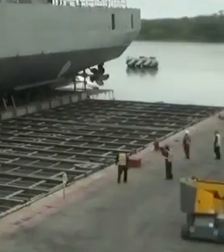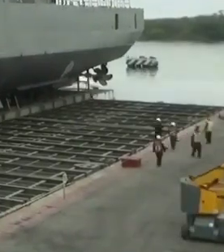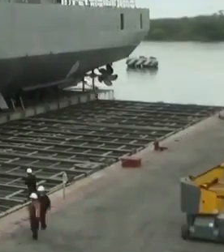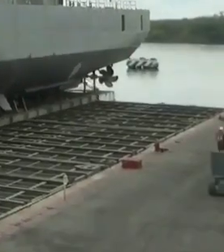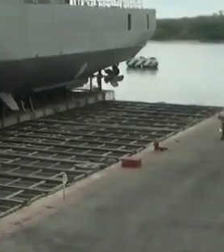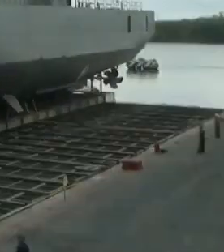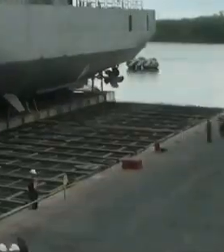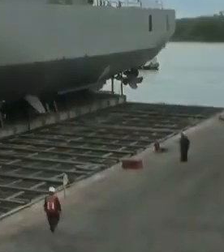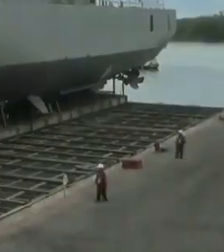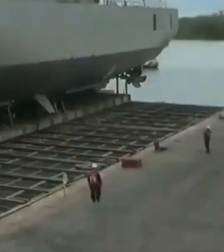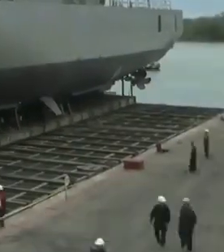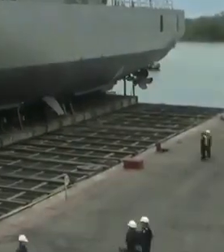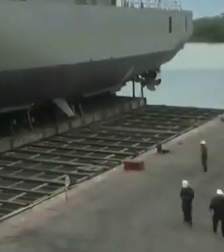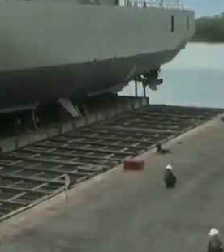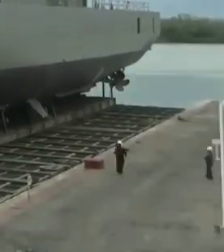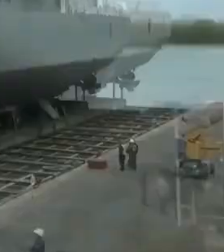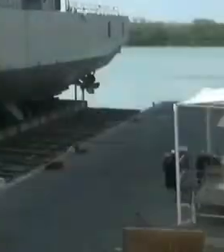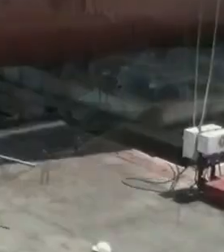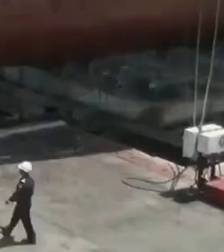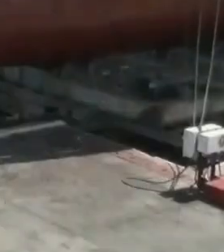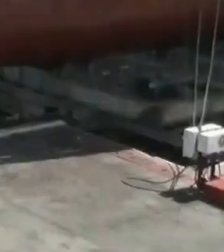superestructura.